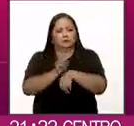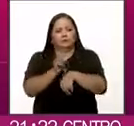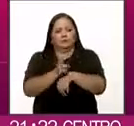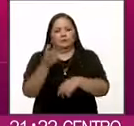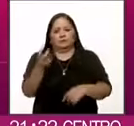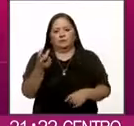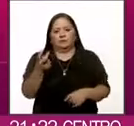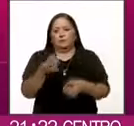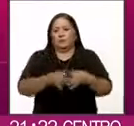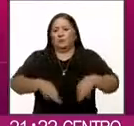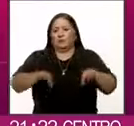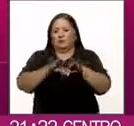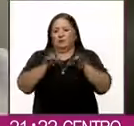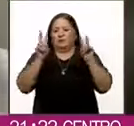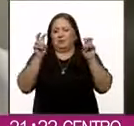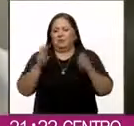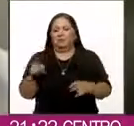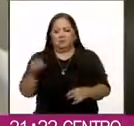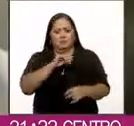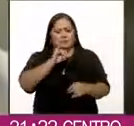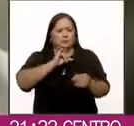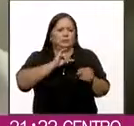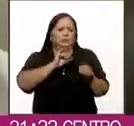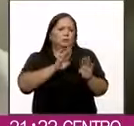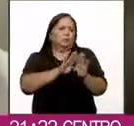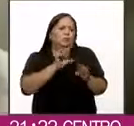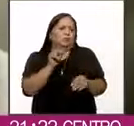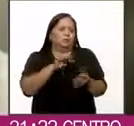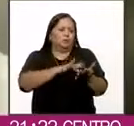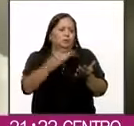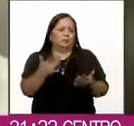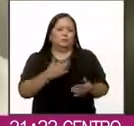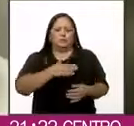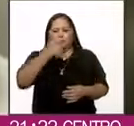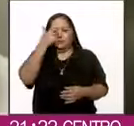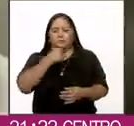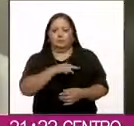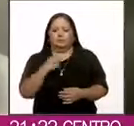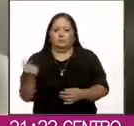pendientes de este tema tan importante. Cómo no, muchas gracias, que pases buena noche. Muy buenas noches.